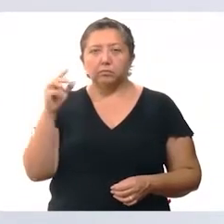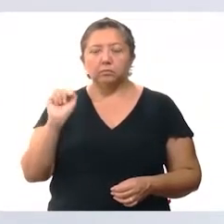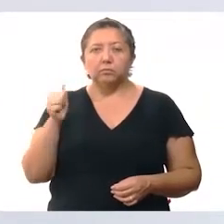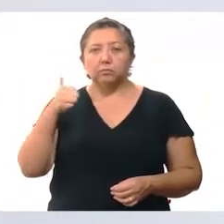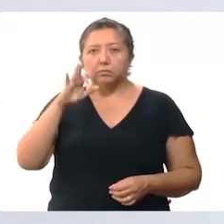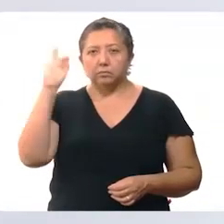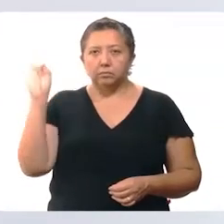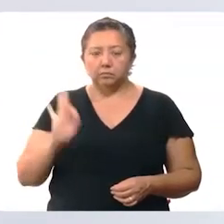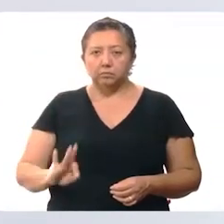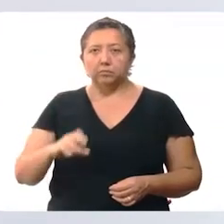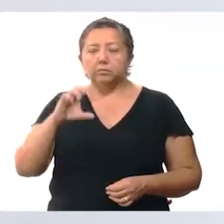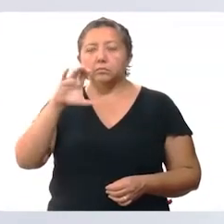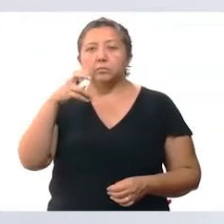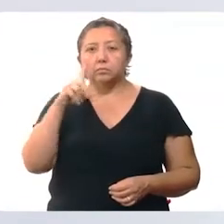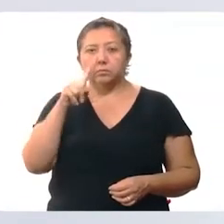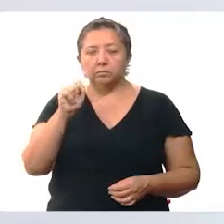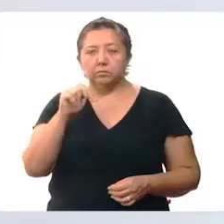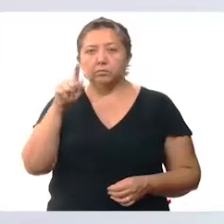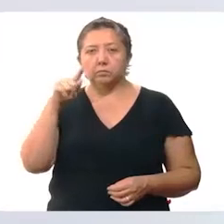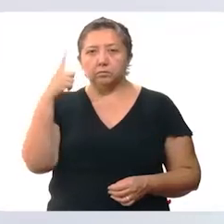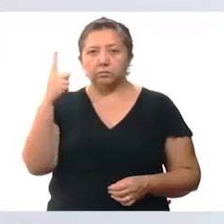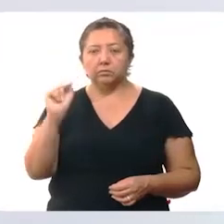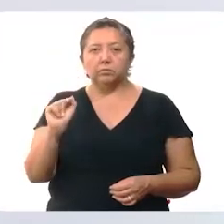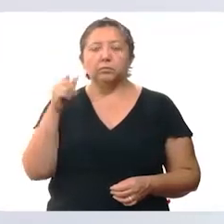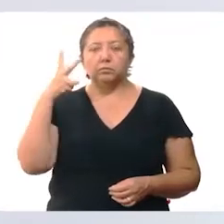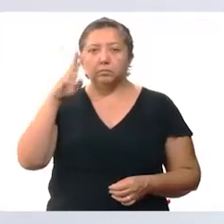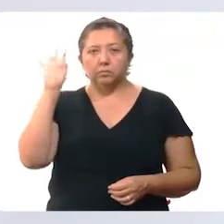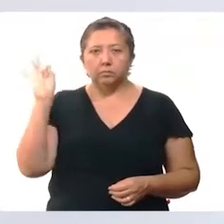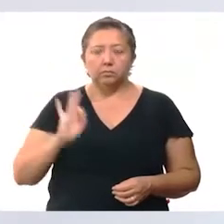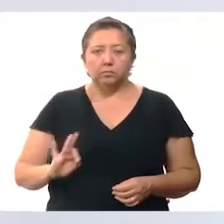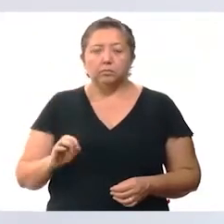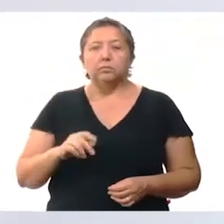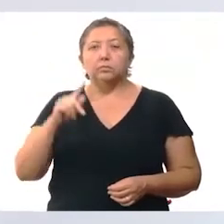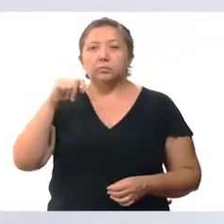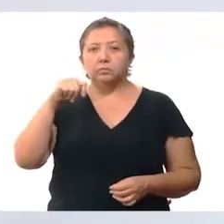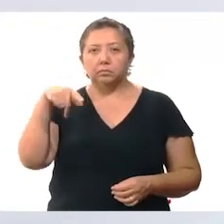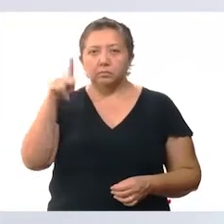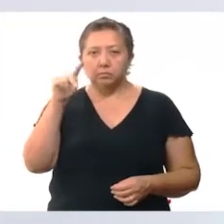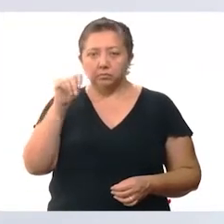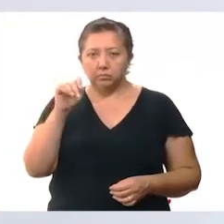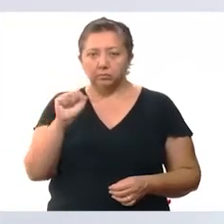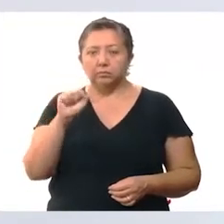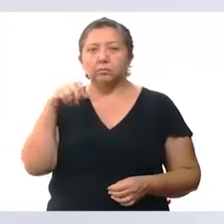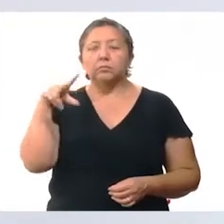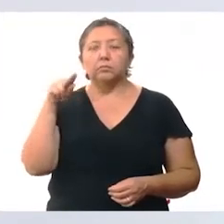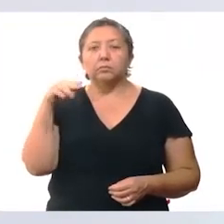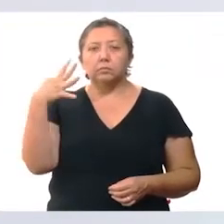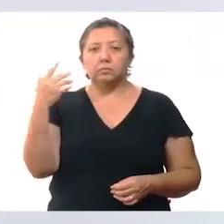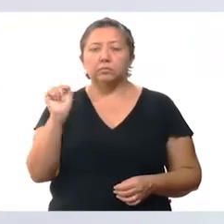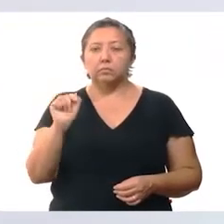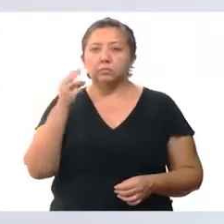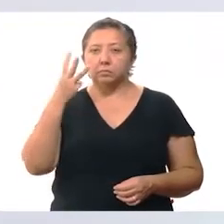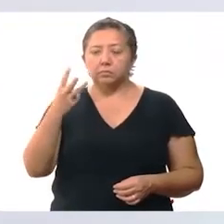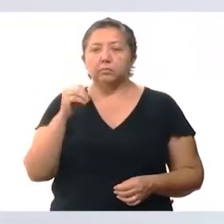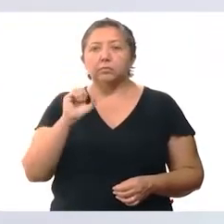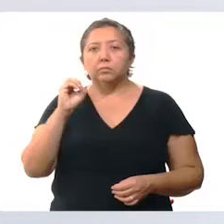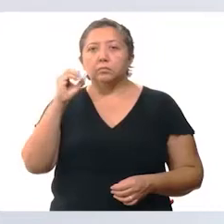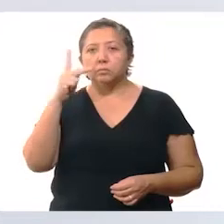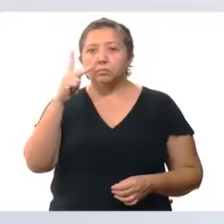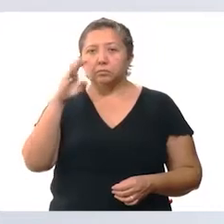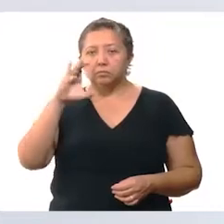93.6%, Chiquintzonot 71.2%, Tequit 85.3%,